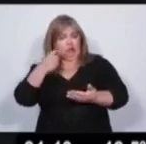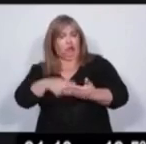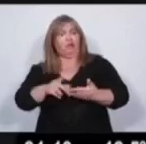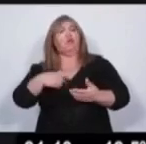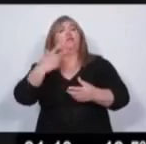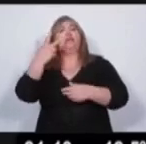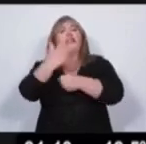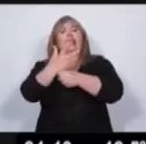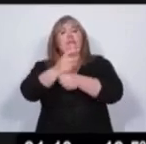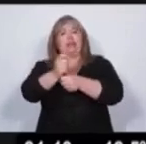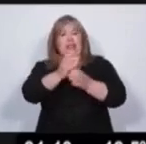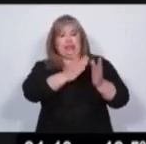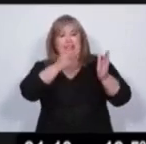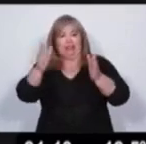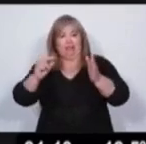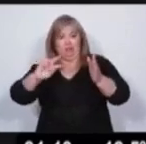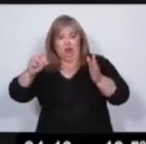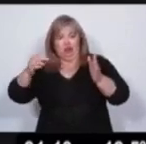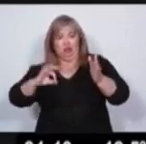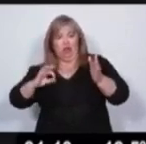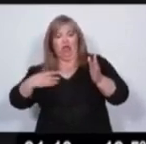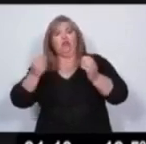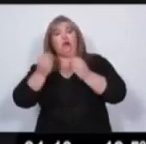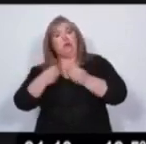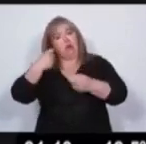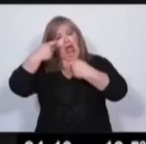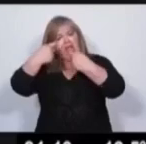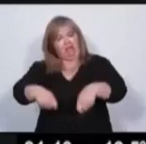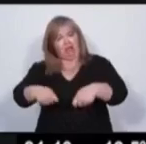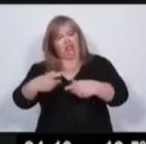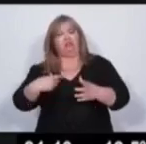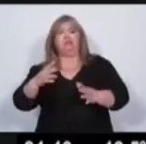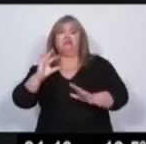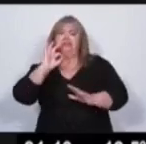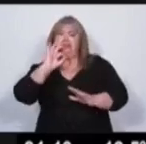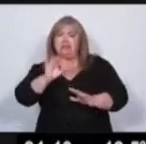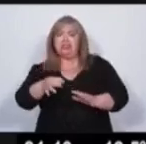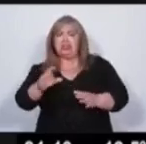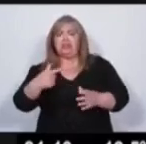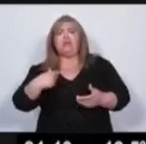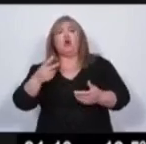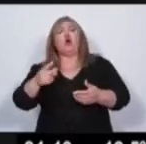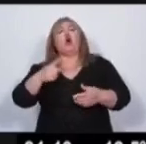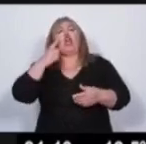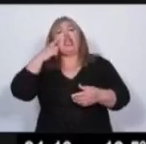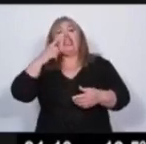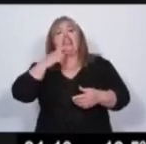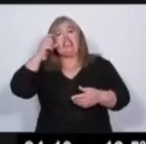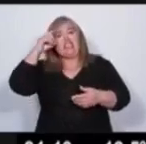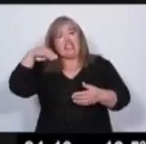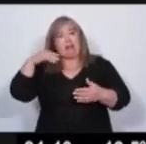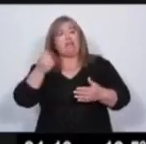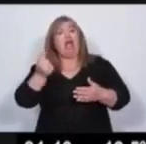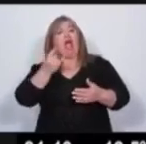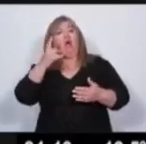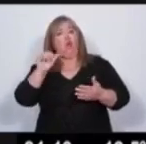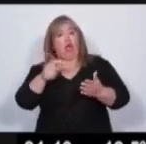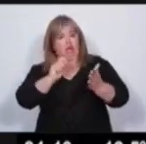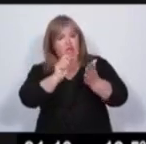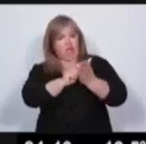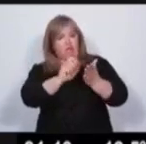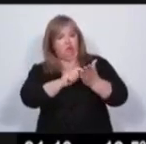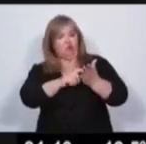vamos a incorporar a esta altura Casi ya es obvio incorporar el ítem aula al salario y vamos a discutir